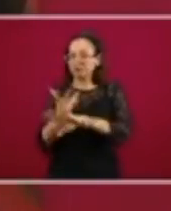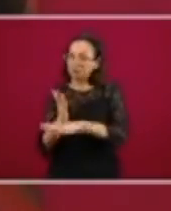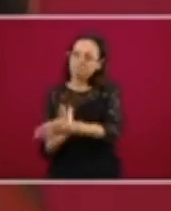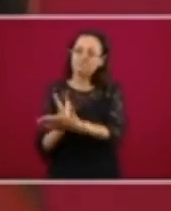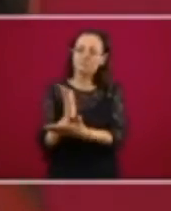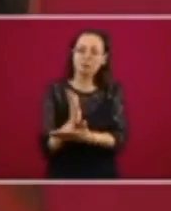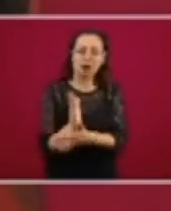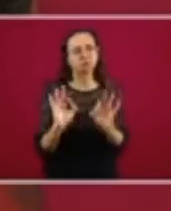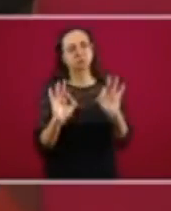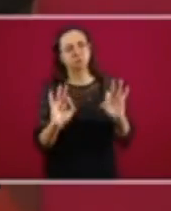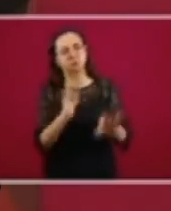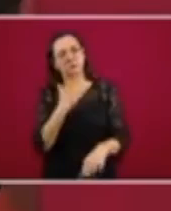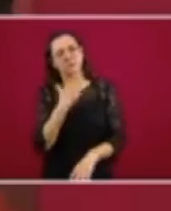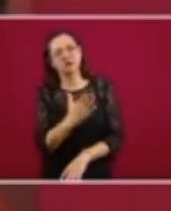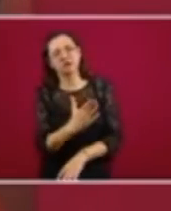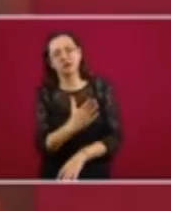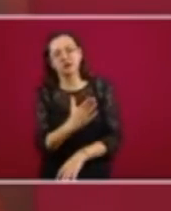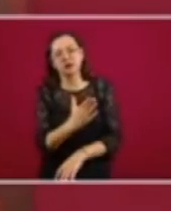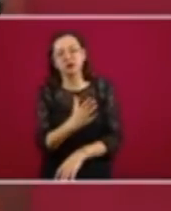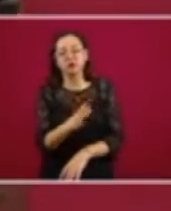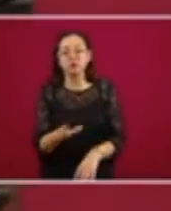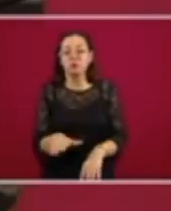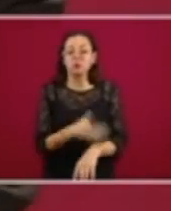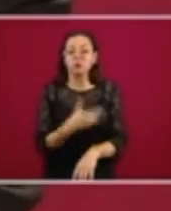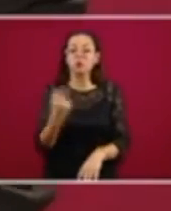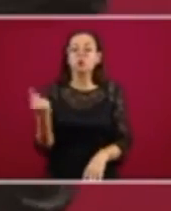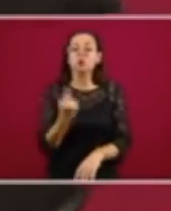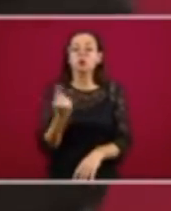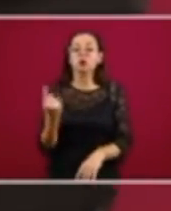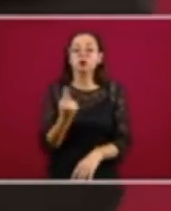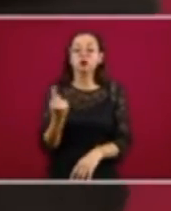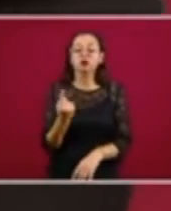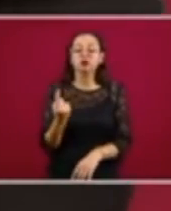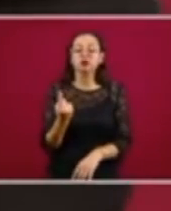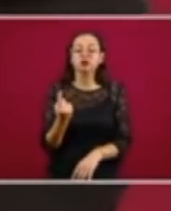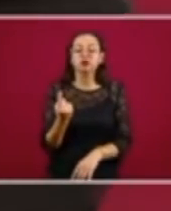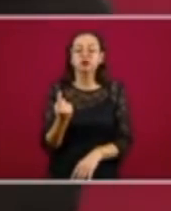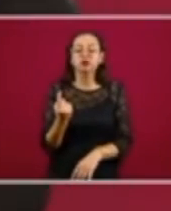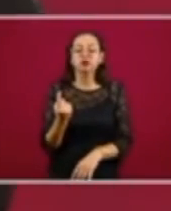Obrador. Cuando menos. Imágenes: Jesús Pacheco Cabrera,